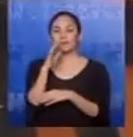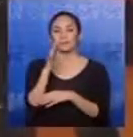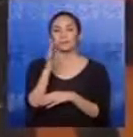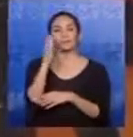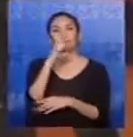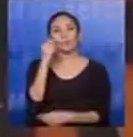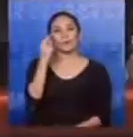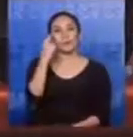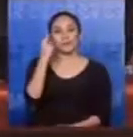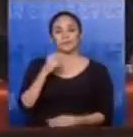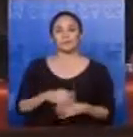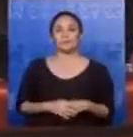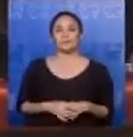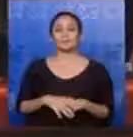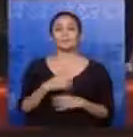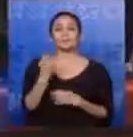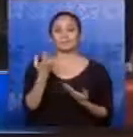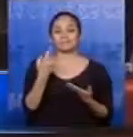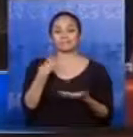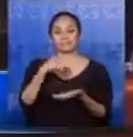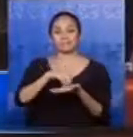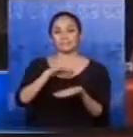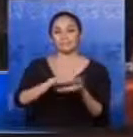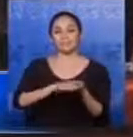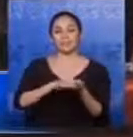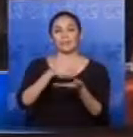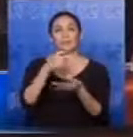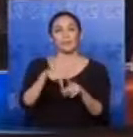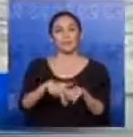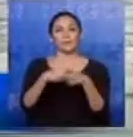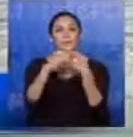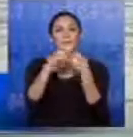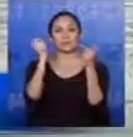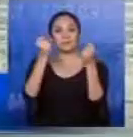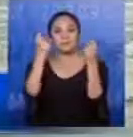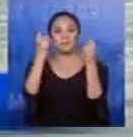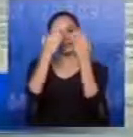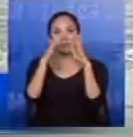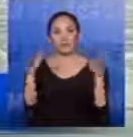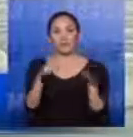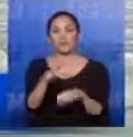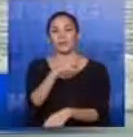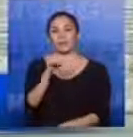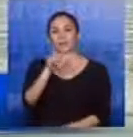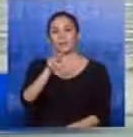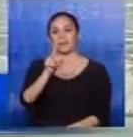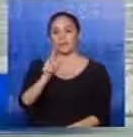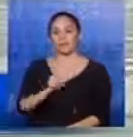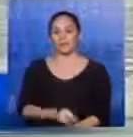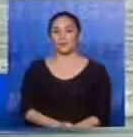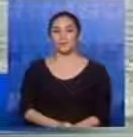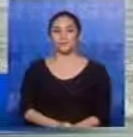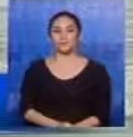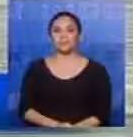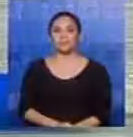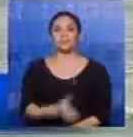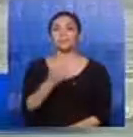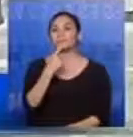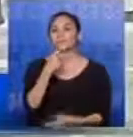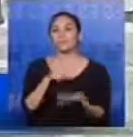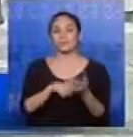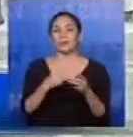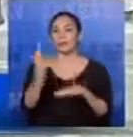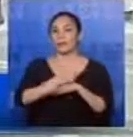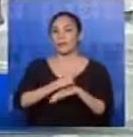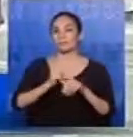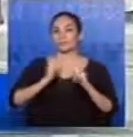Rafael Correa Delgado, no veta el documento, regirá en las festividades de Navidad y fin de año. Es decir, serían considerados como días obligatorios